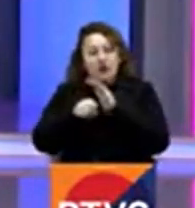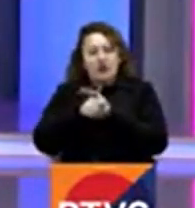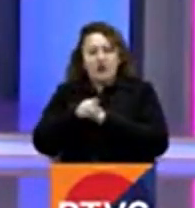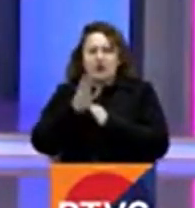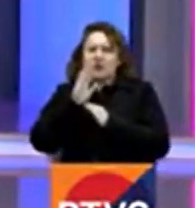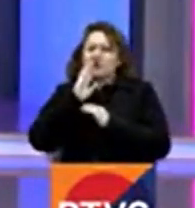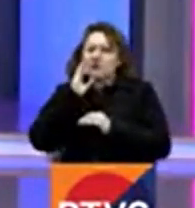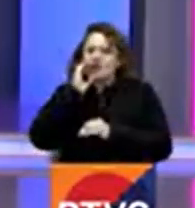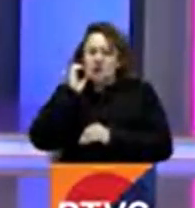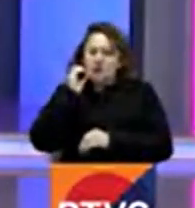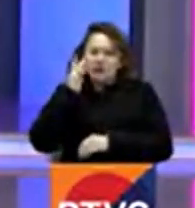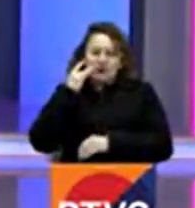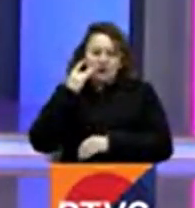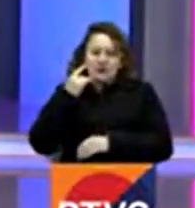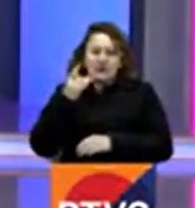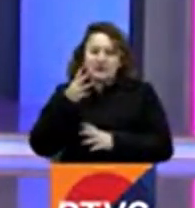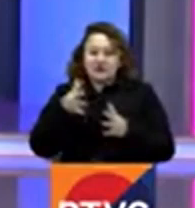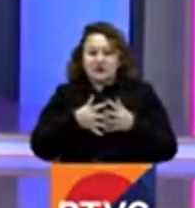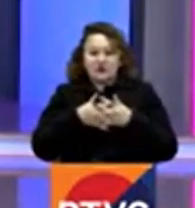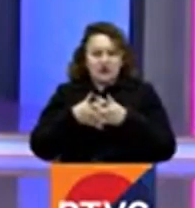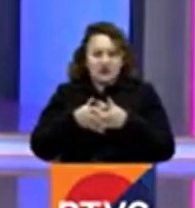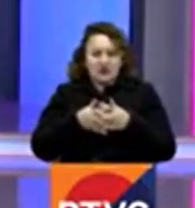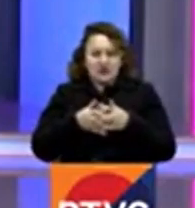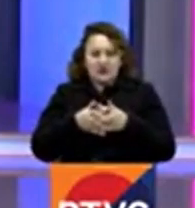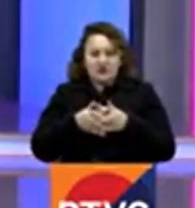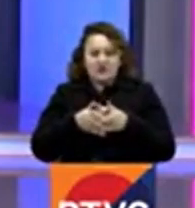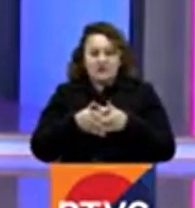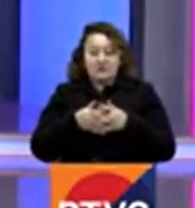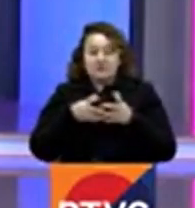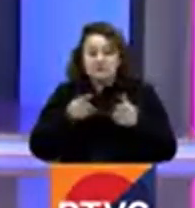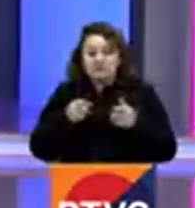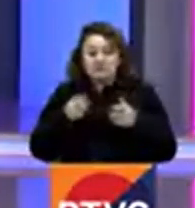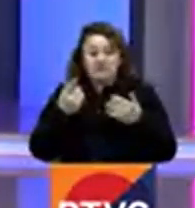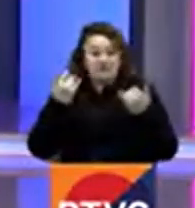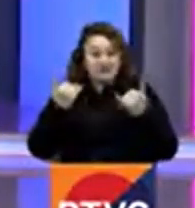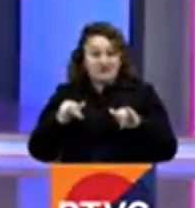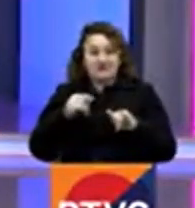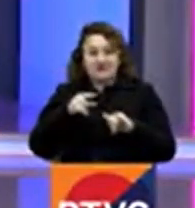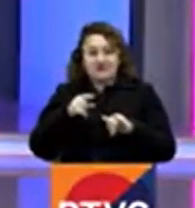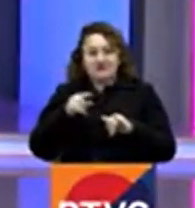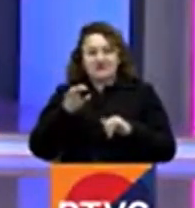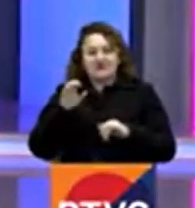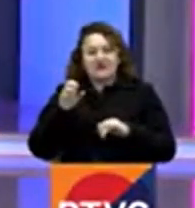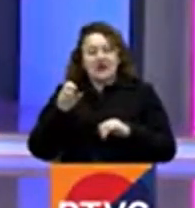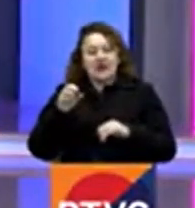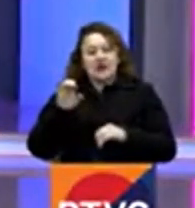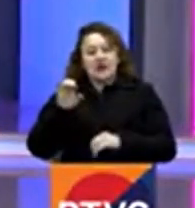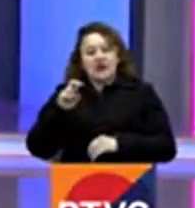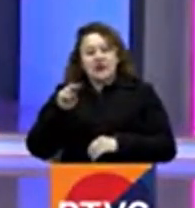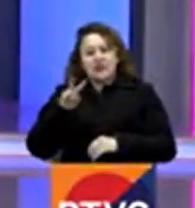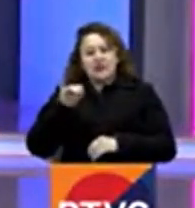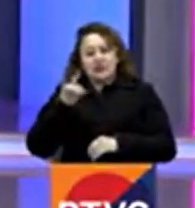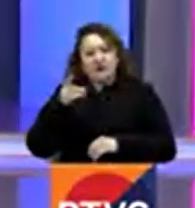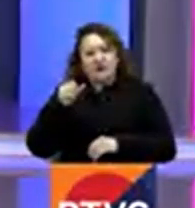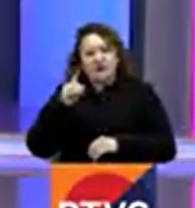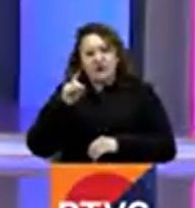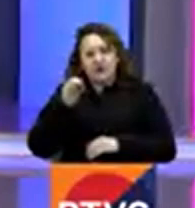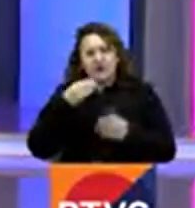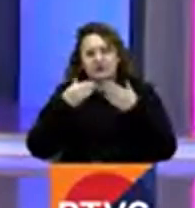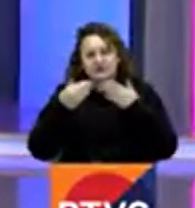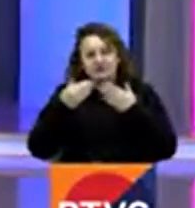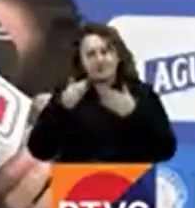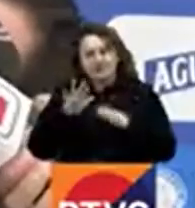Fire de la Liga de Estados Unidos, John Hader Durán, quien salió de la cantera del Envigado. Es el hombre de confianza de Héctor Cárdenas en la zona de